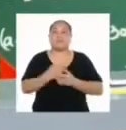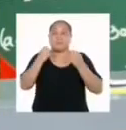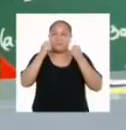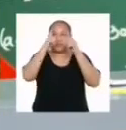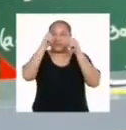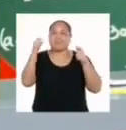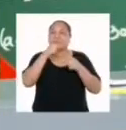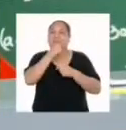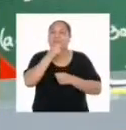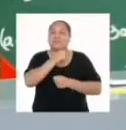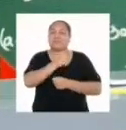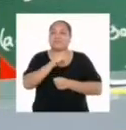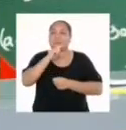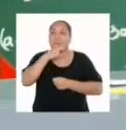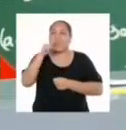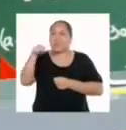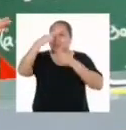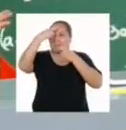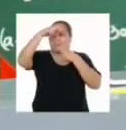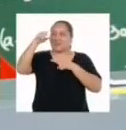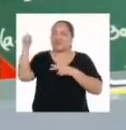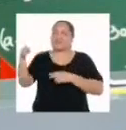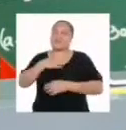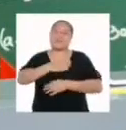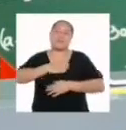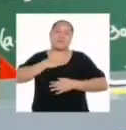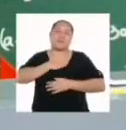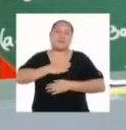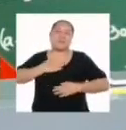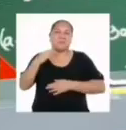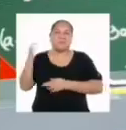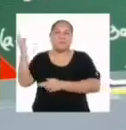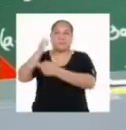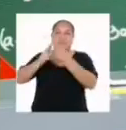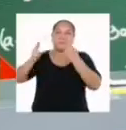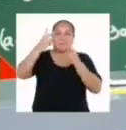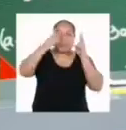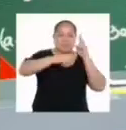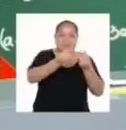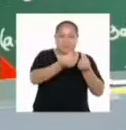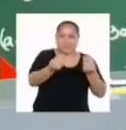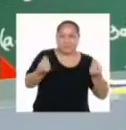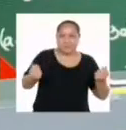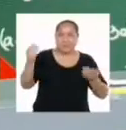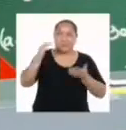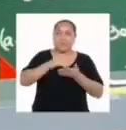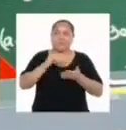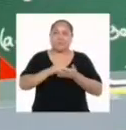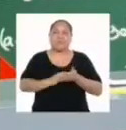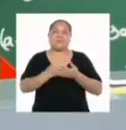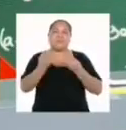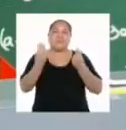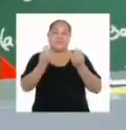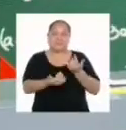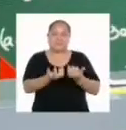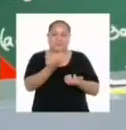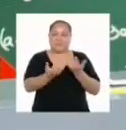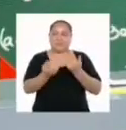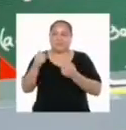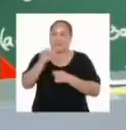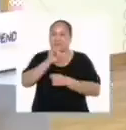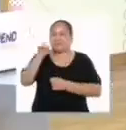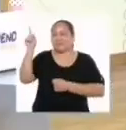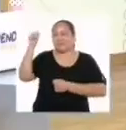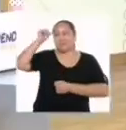Quiero sorprender a mi abuela con esta noticia porque sé que la va a alegrar mucho regresar y ver que la tierra está volviendo a ser fértil y tal como ella